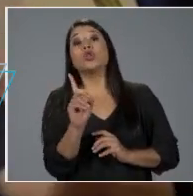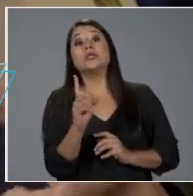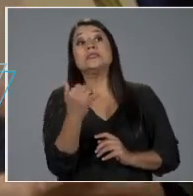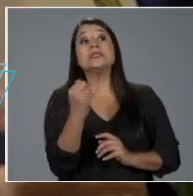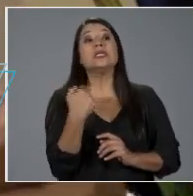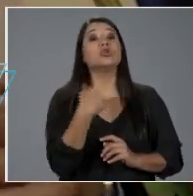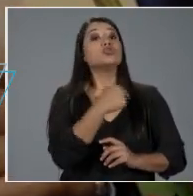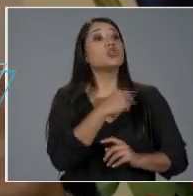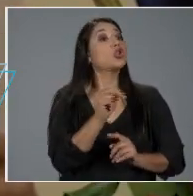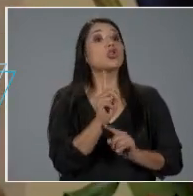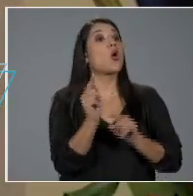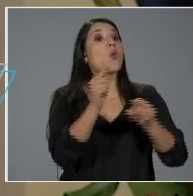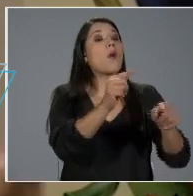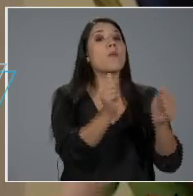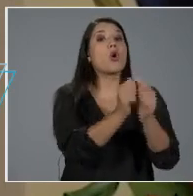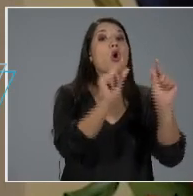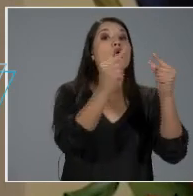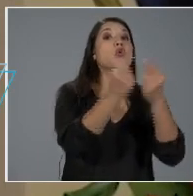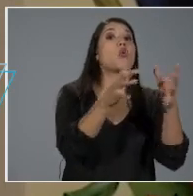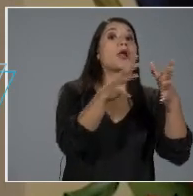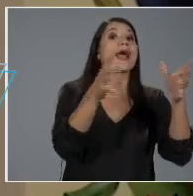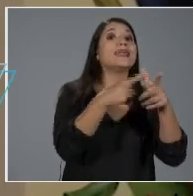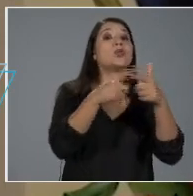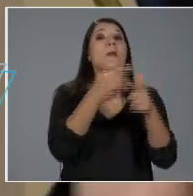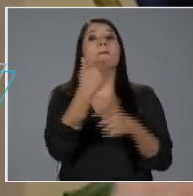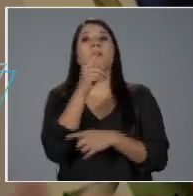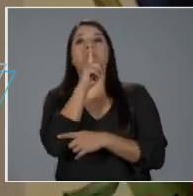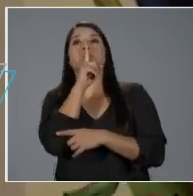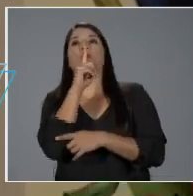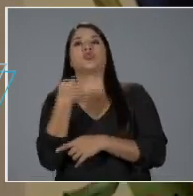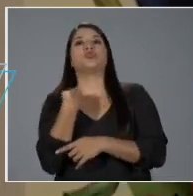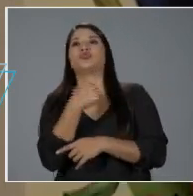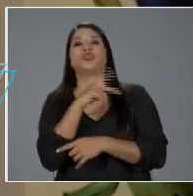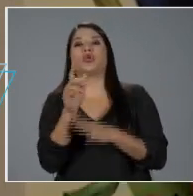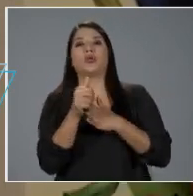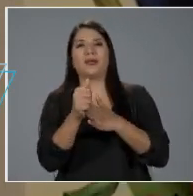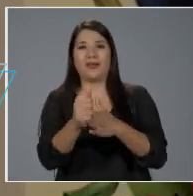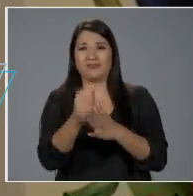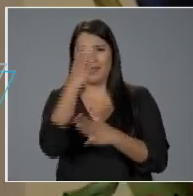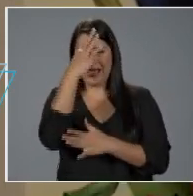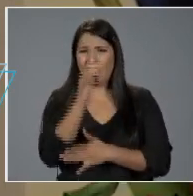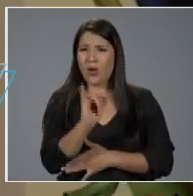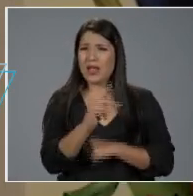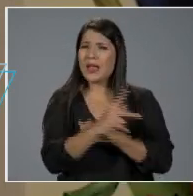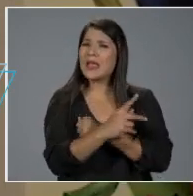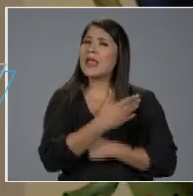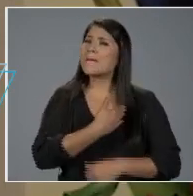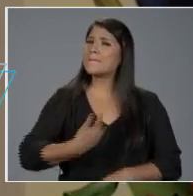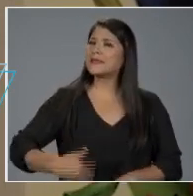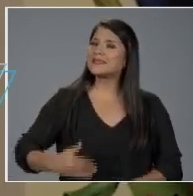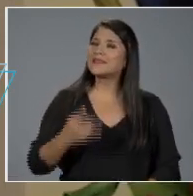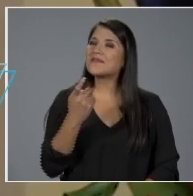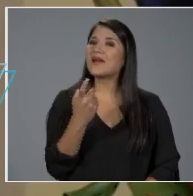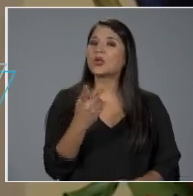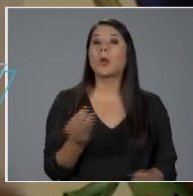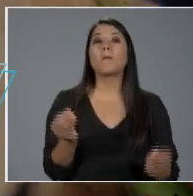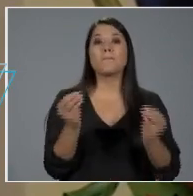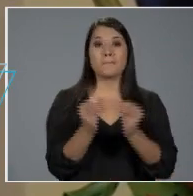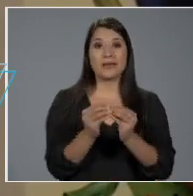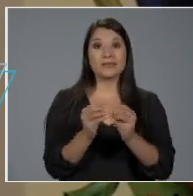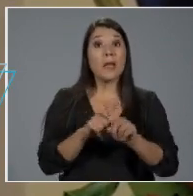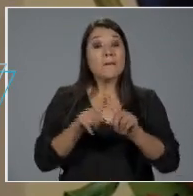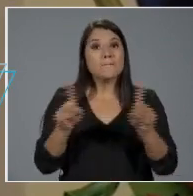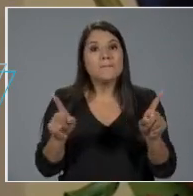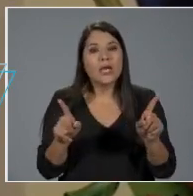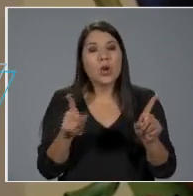un grupo grande, entonces no tenemos que lanzar ningún liderazgo. Yo creo que ahí el presidente nos quedó debiendo, pero nos debe